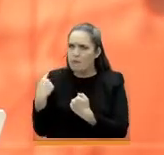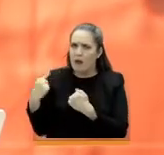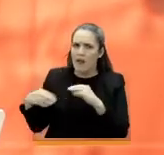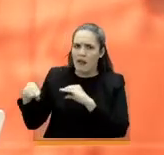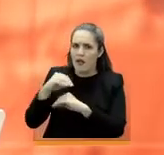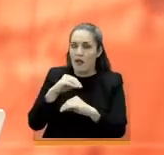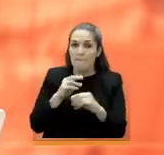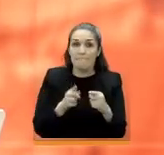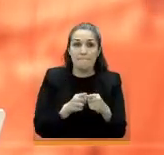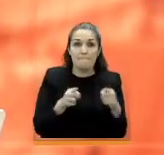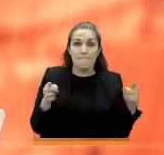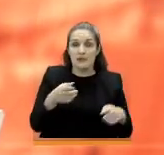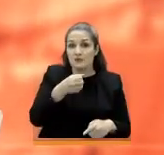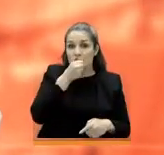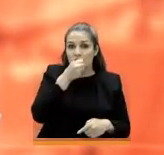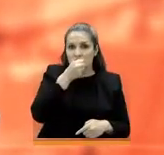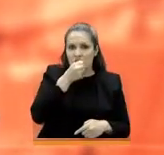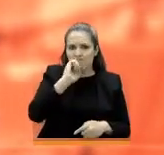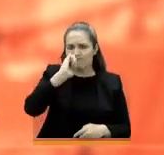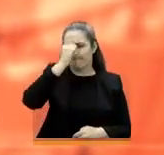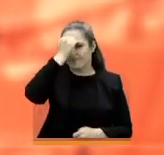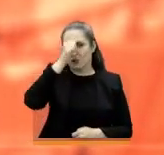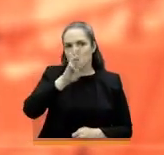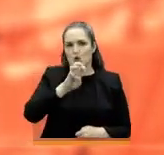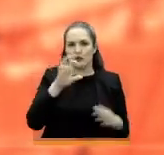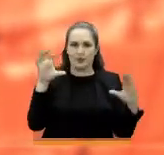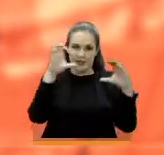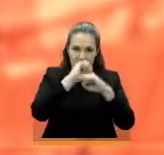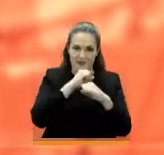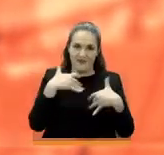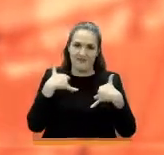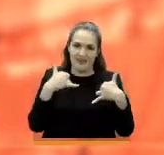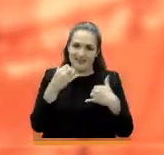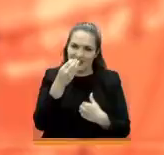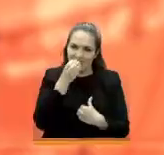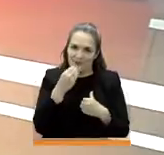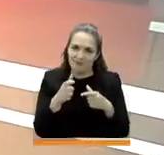de todas nuestras noticias en nuestra emisión de las 8 de la noche. ¡Feliz almuerzo!